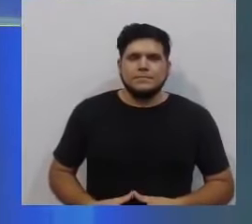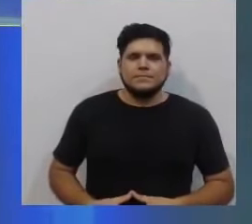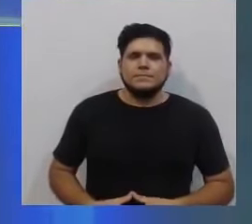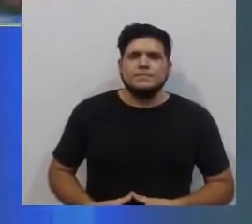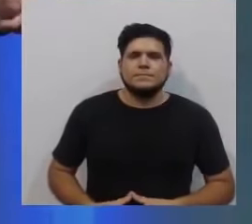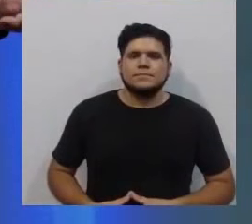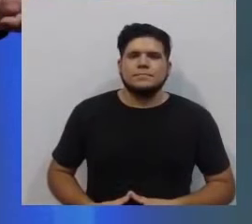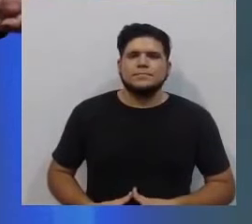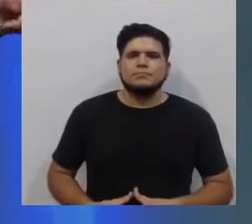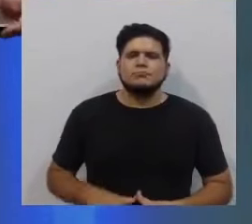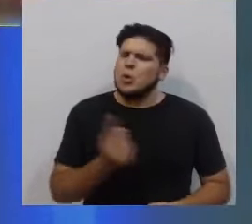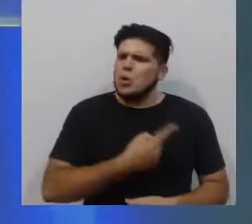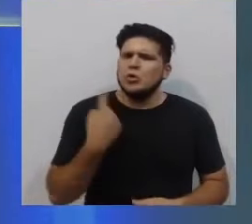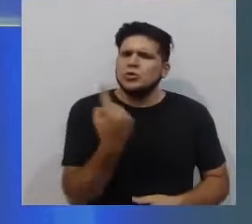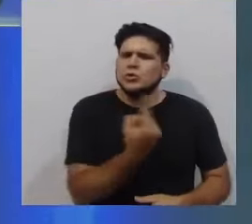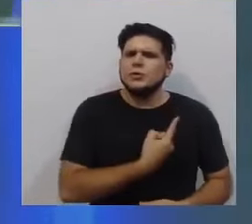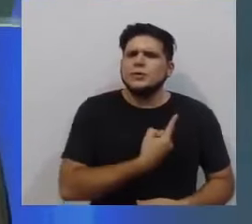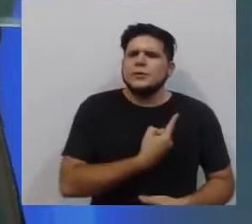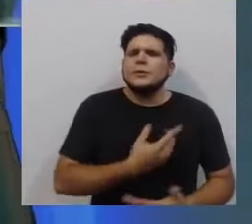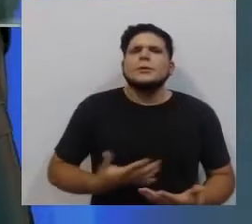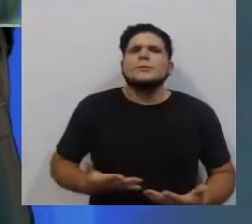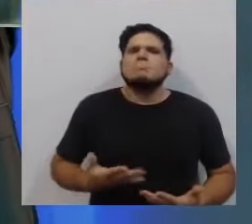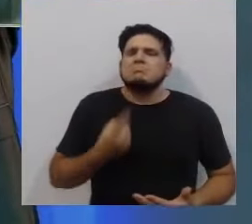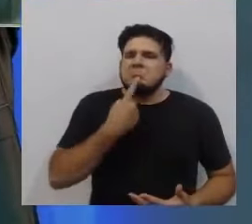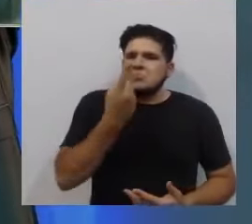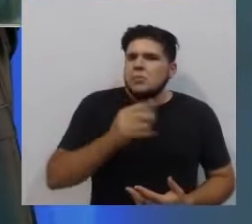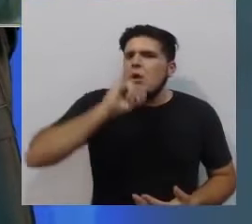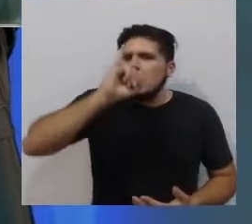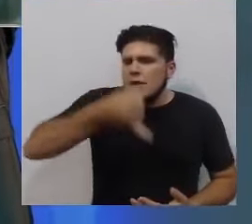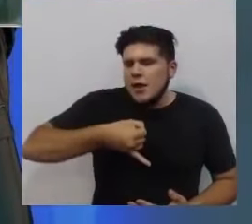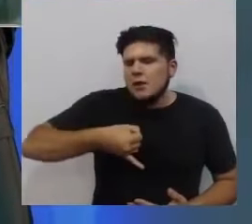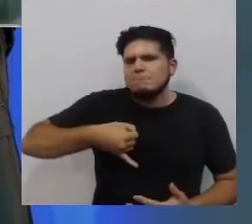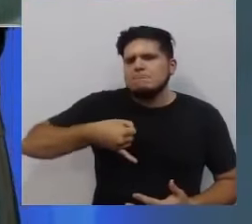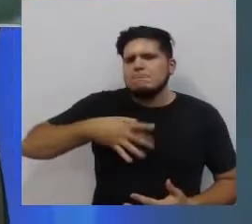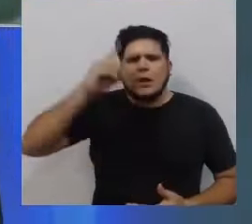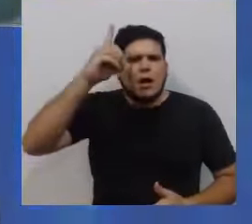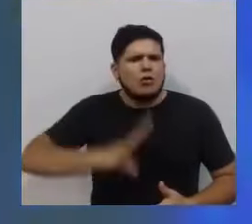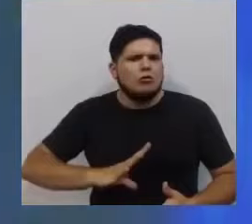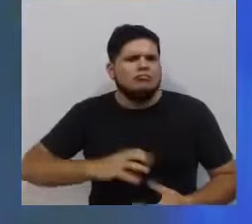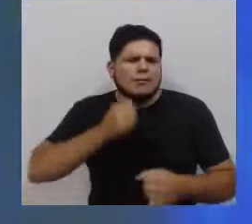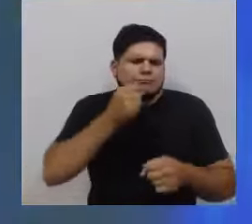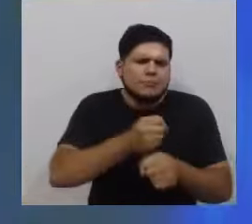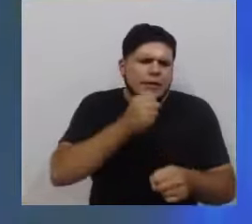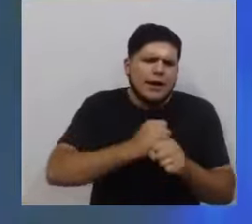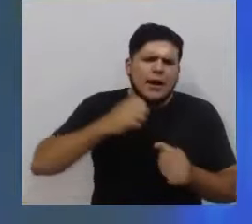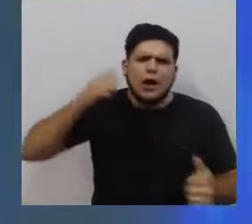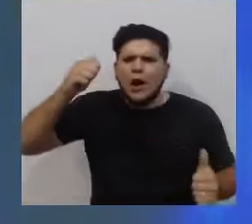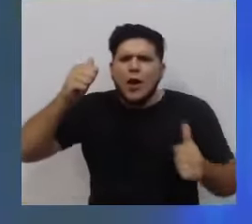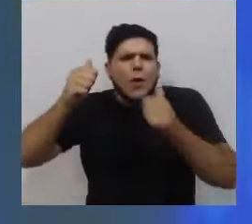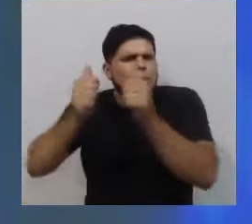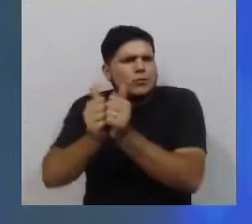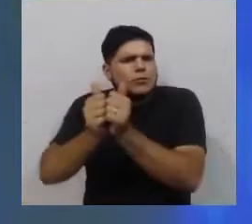a los mediocres no les va muy bien los que se dejan administrar por las